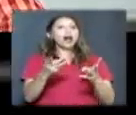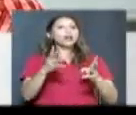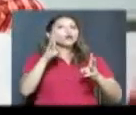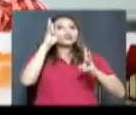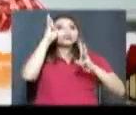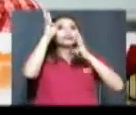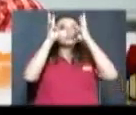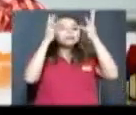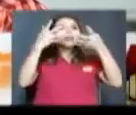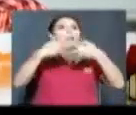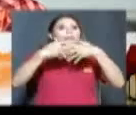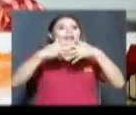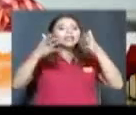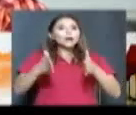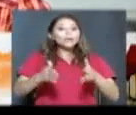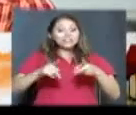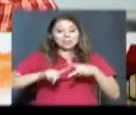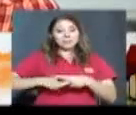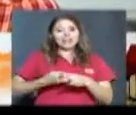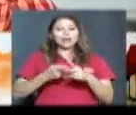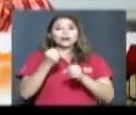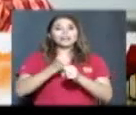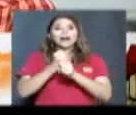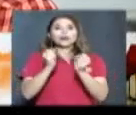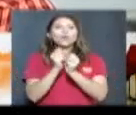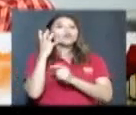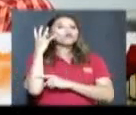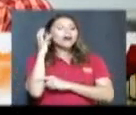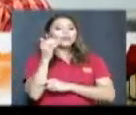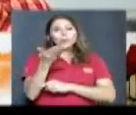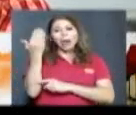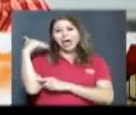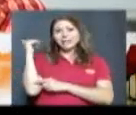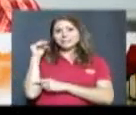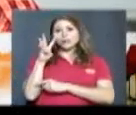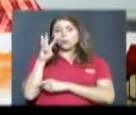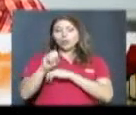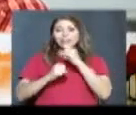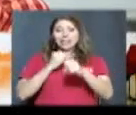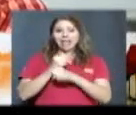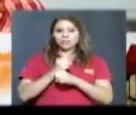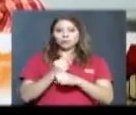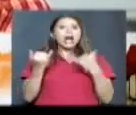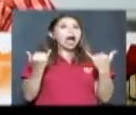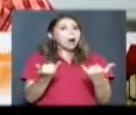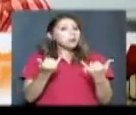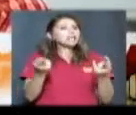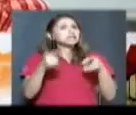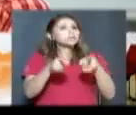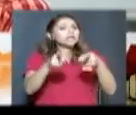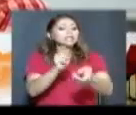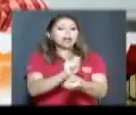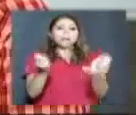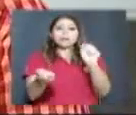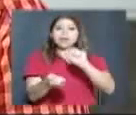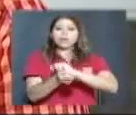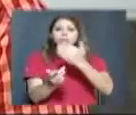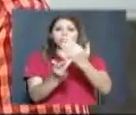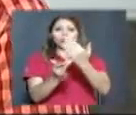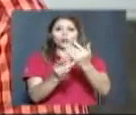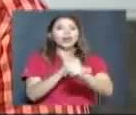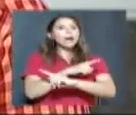hacer radio hace 20, claro. 30, 40 años. Claro. Las circunstancias han cambiado en dinámicas de tecnología, en diversidad, pero las condiciones del